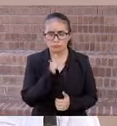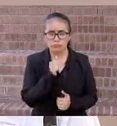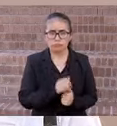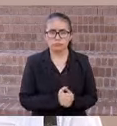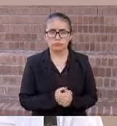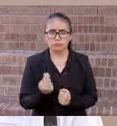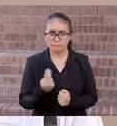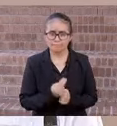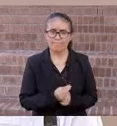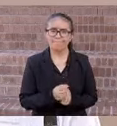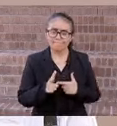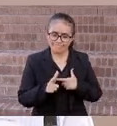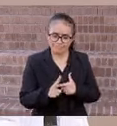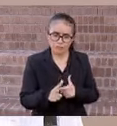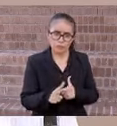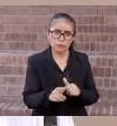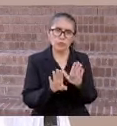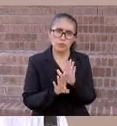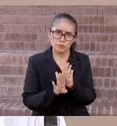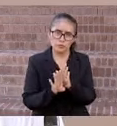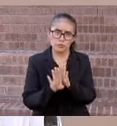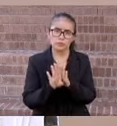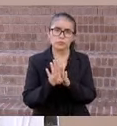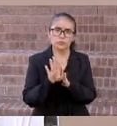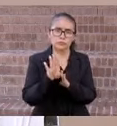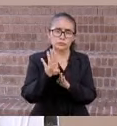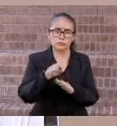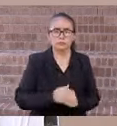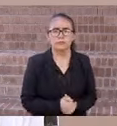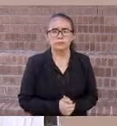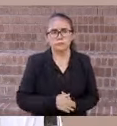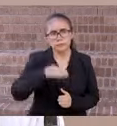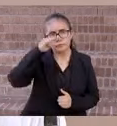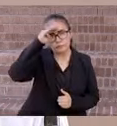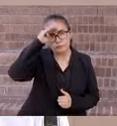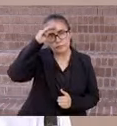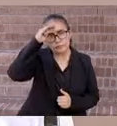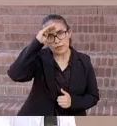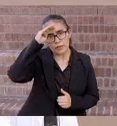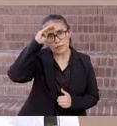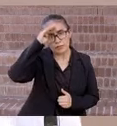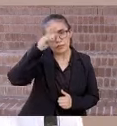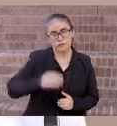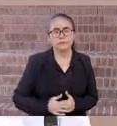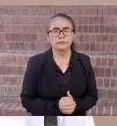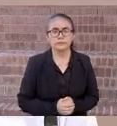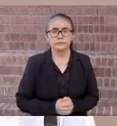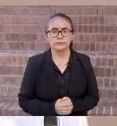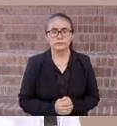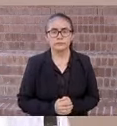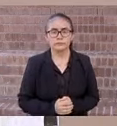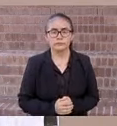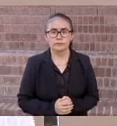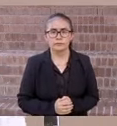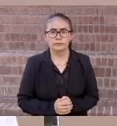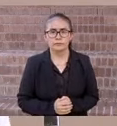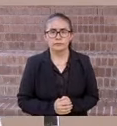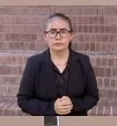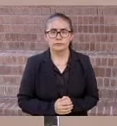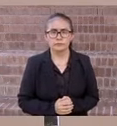tenemos que seguir adelante pensando en lo